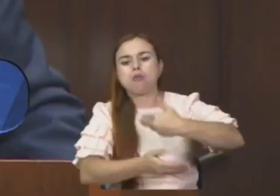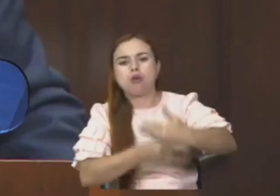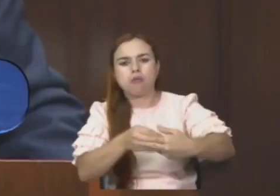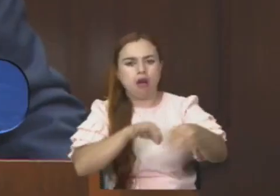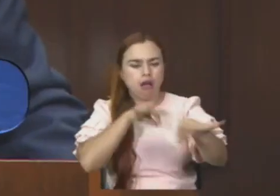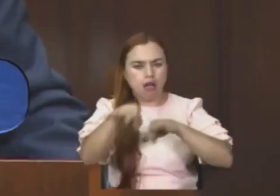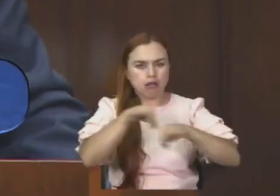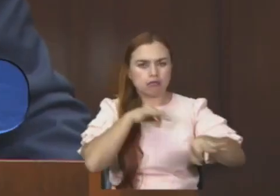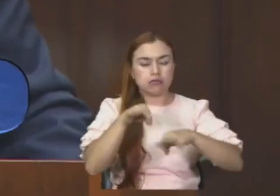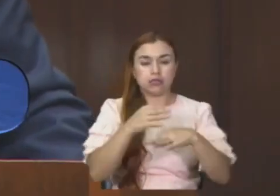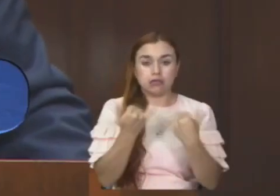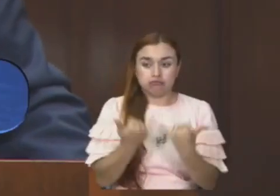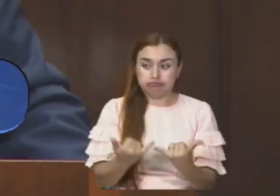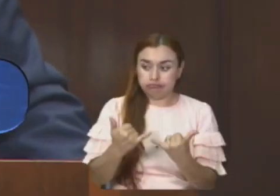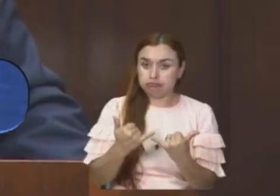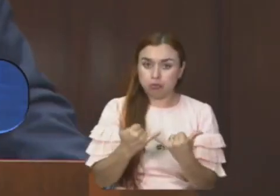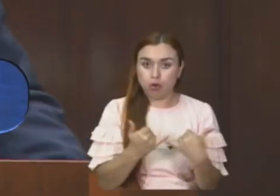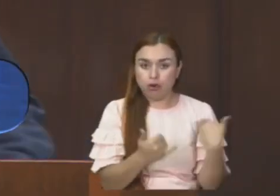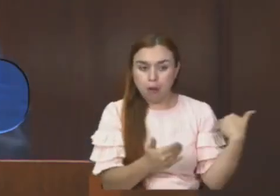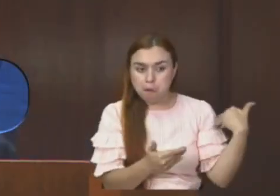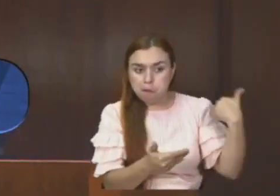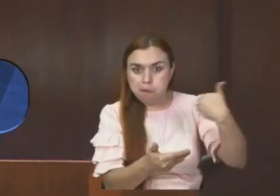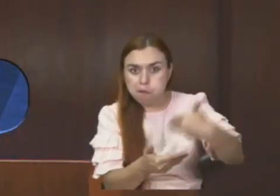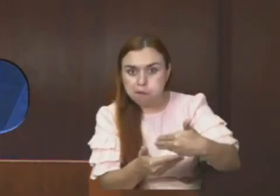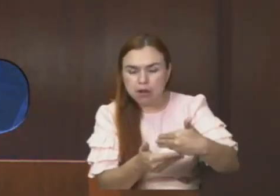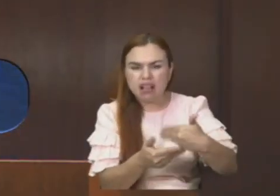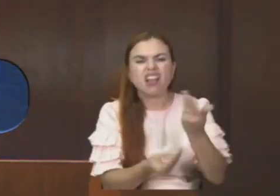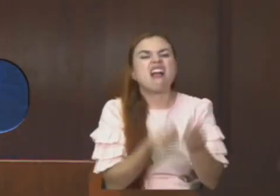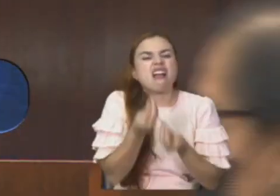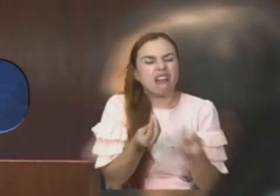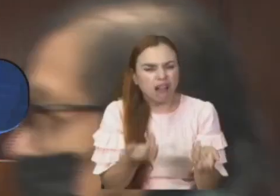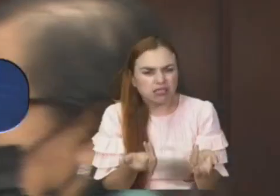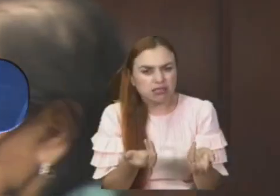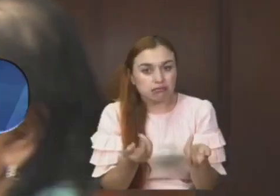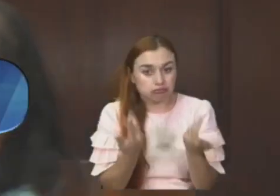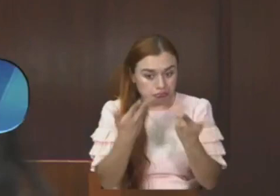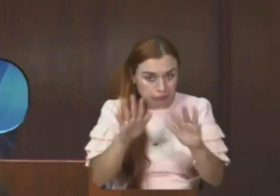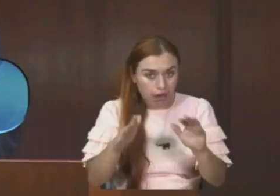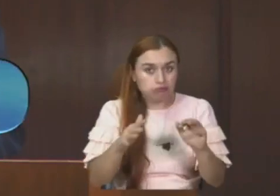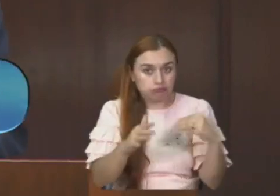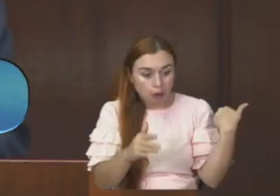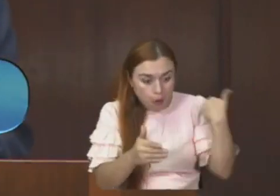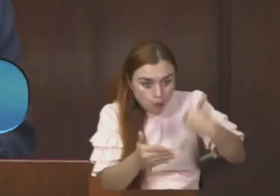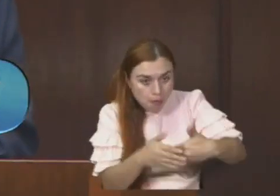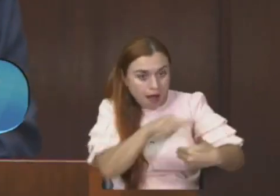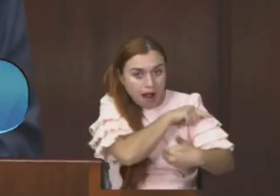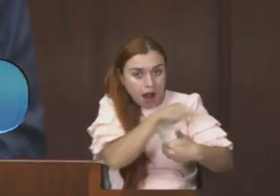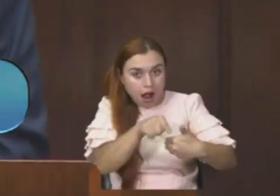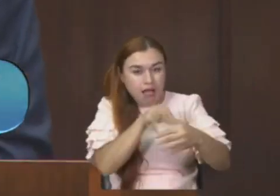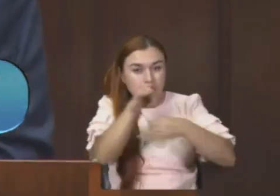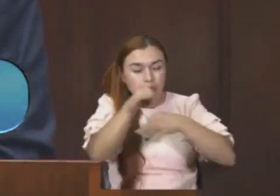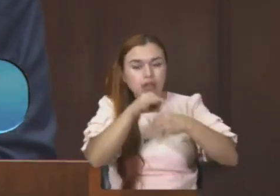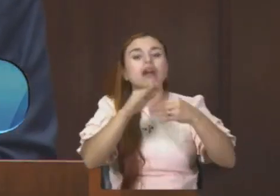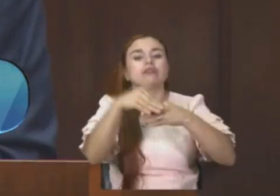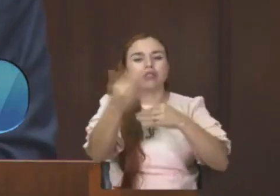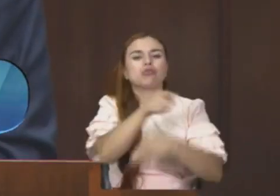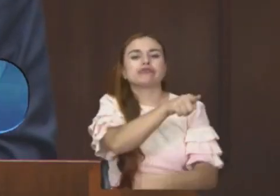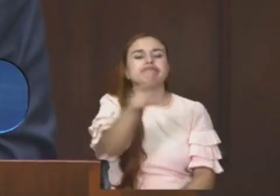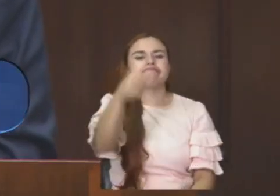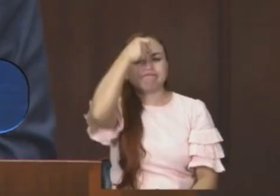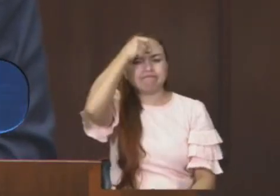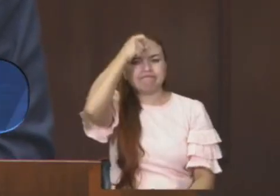ahora para así poder explicar el estado actual en que nos encontramos. En primer